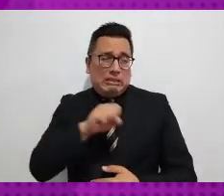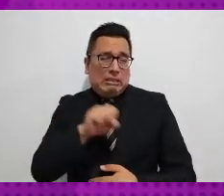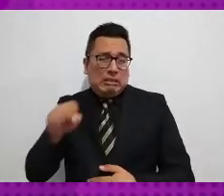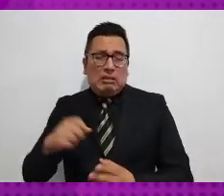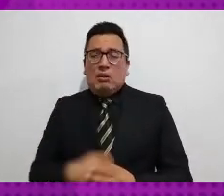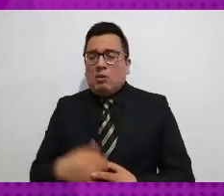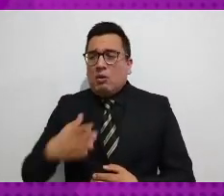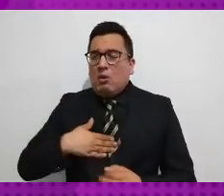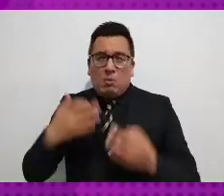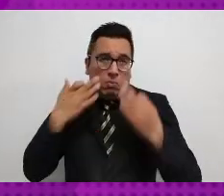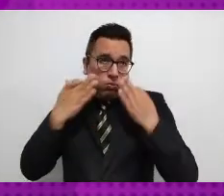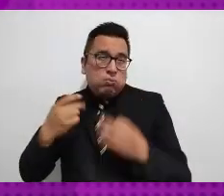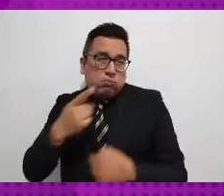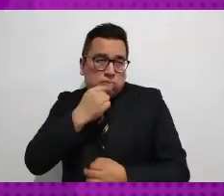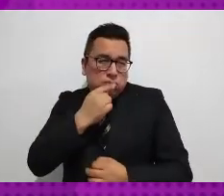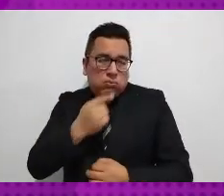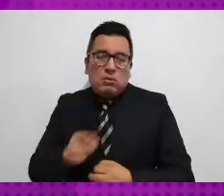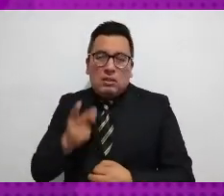ver la policía cómo